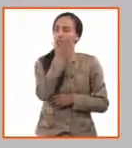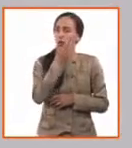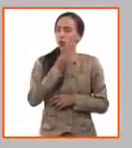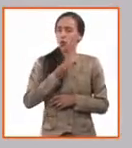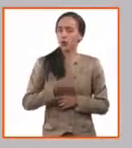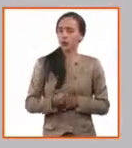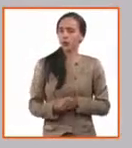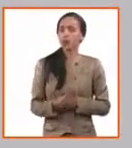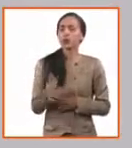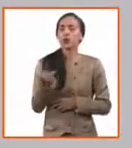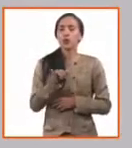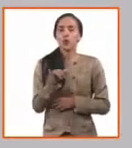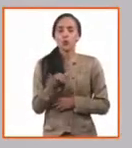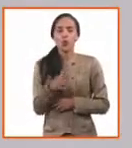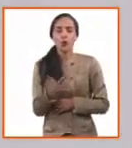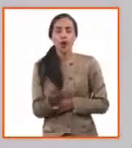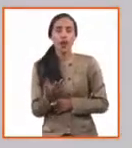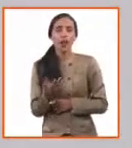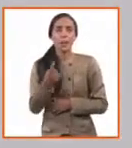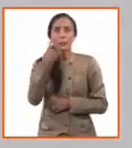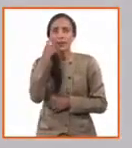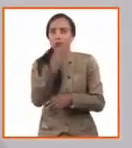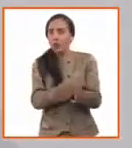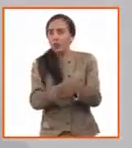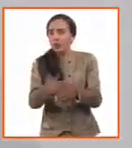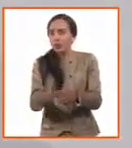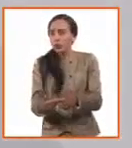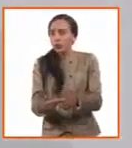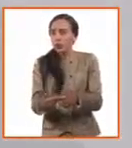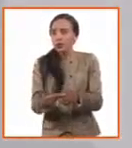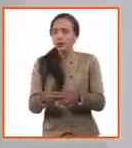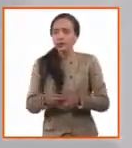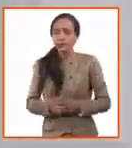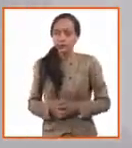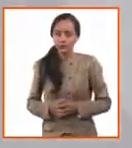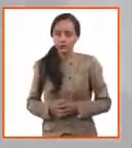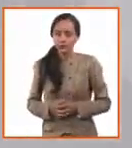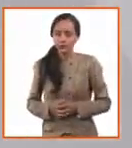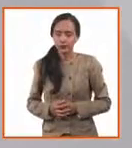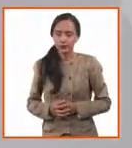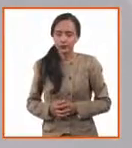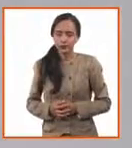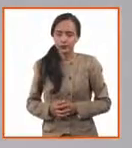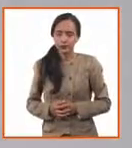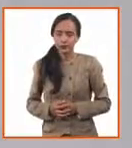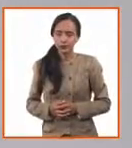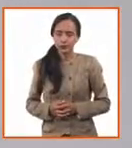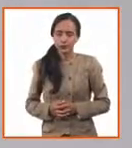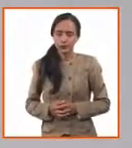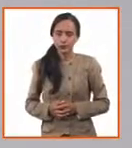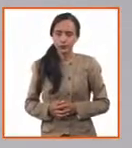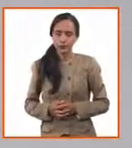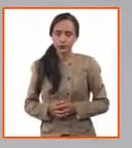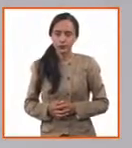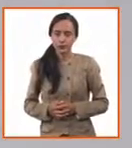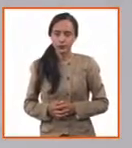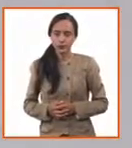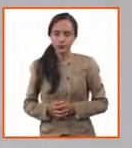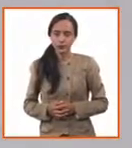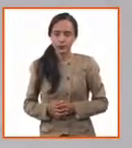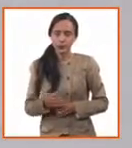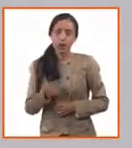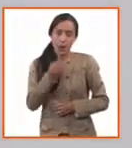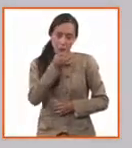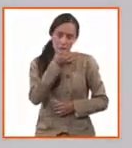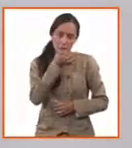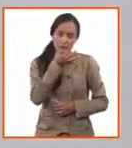los acumulados y al mismo tiempo de no tratarlas con paternalismo o no asumir asumirlo con paternalismo es decir es